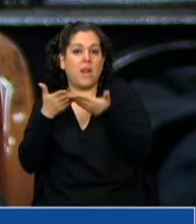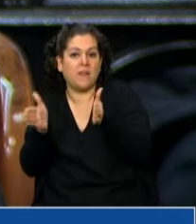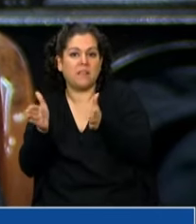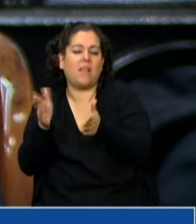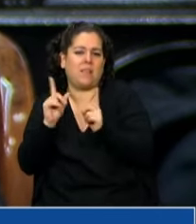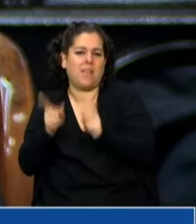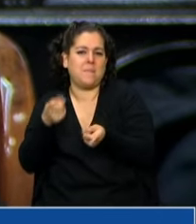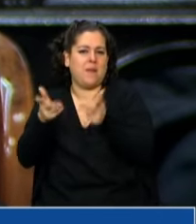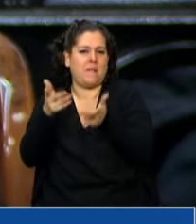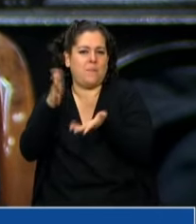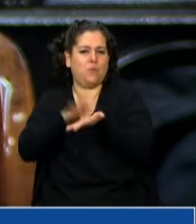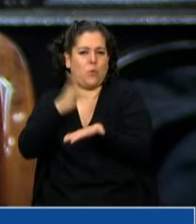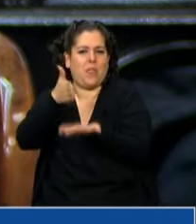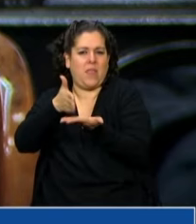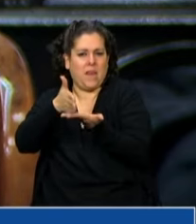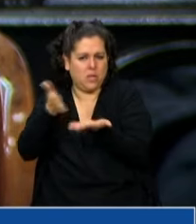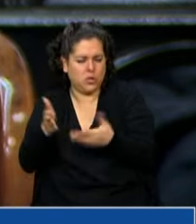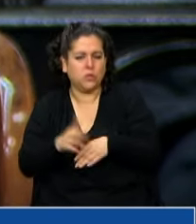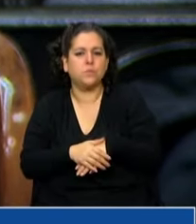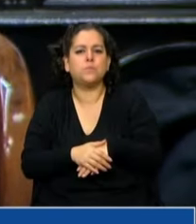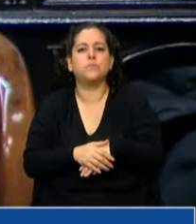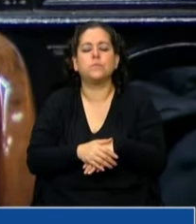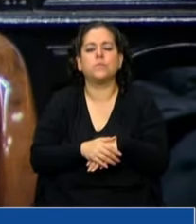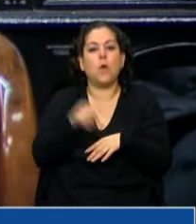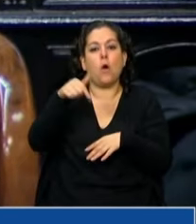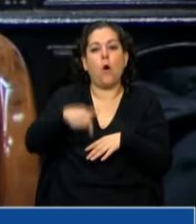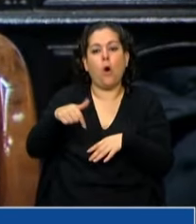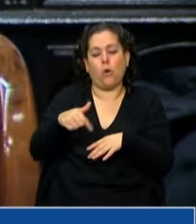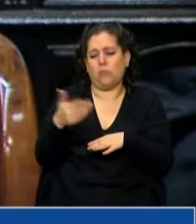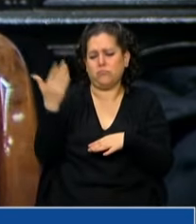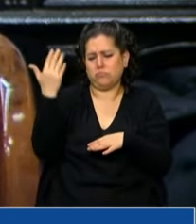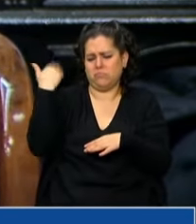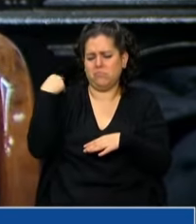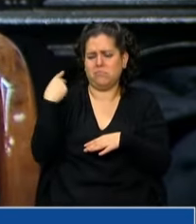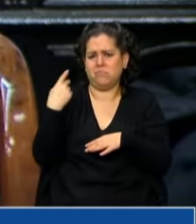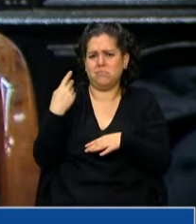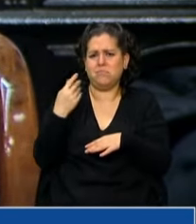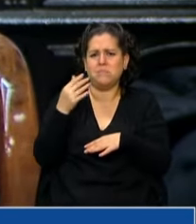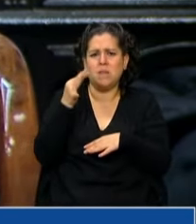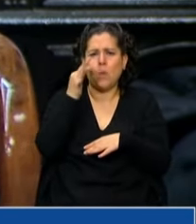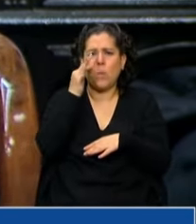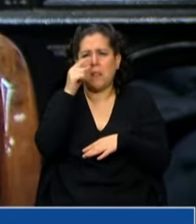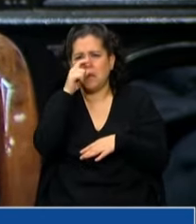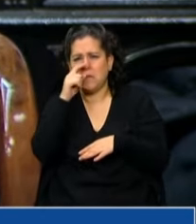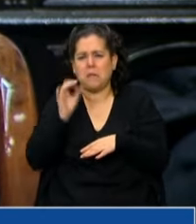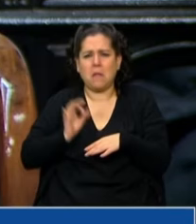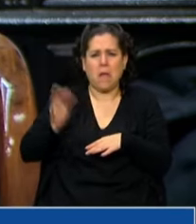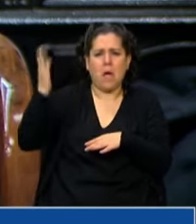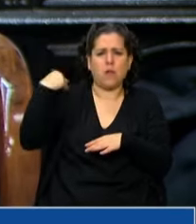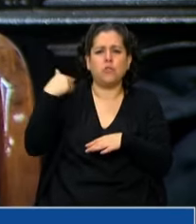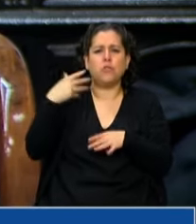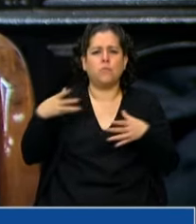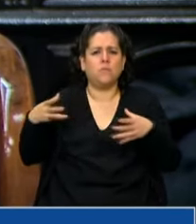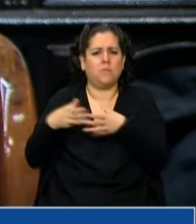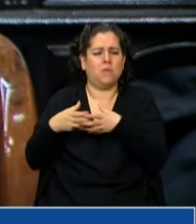derechos. Perón, en el discurso inaugural allá por el 47 de la Universidad Obrera